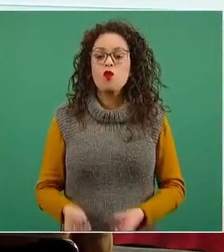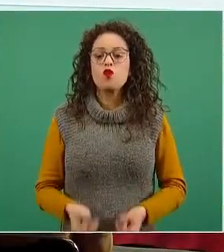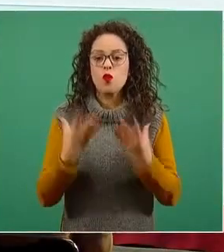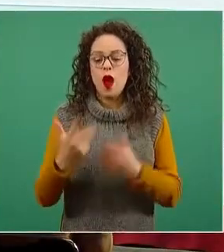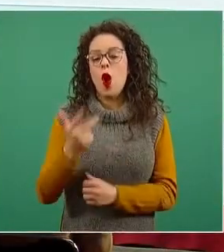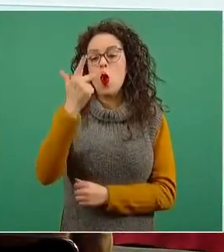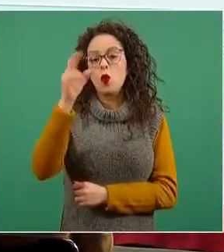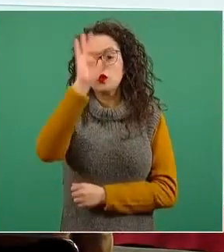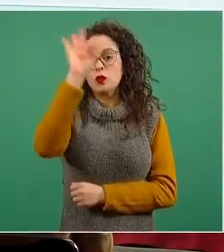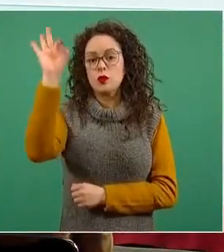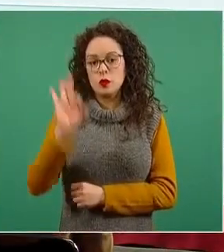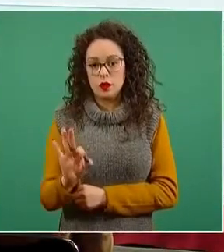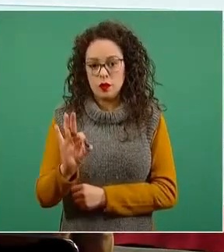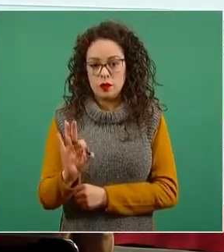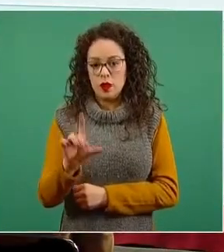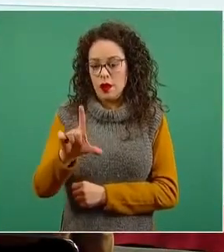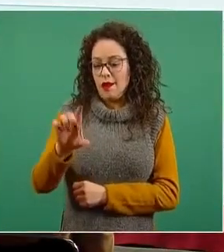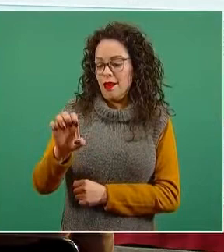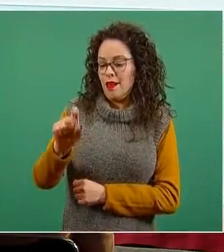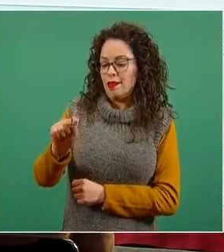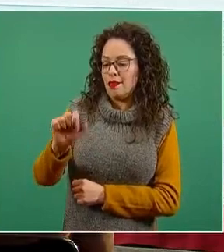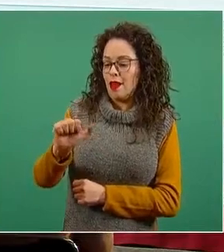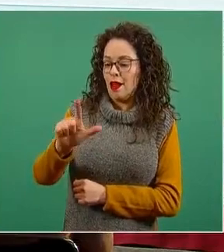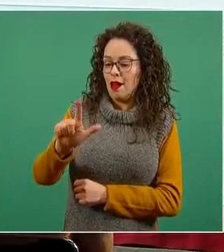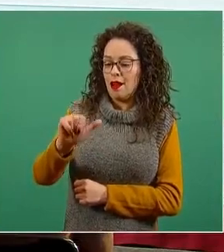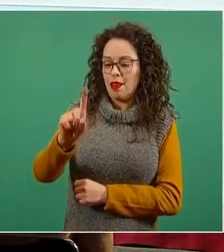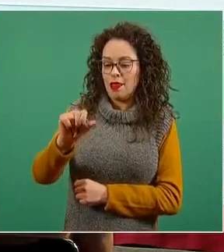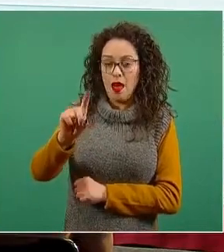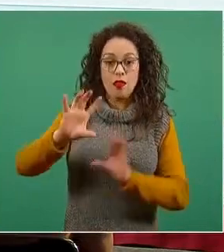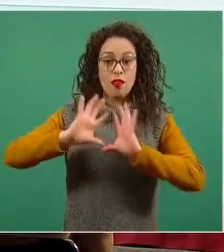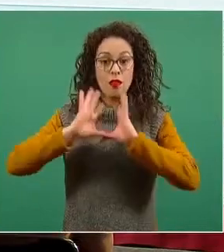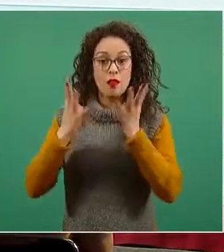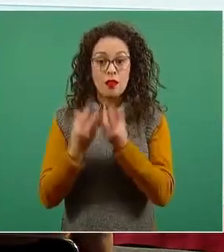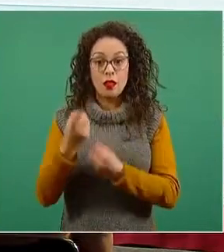8% de la letalidad. Tenemos un total de